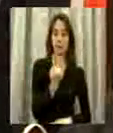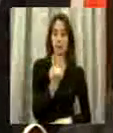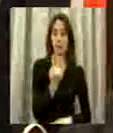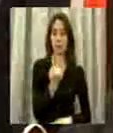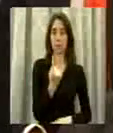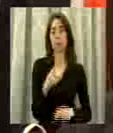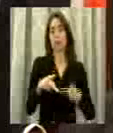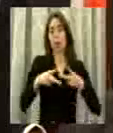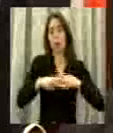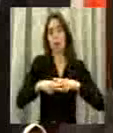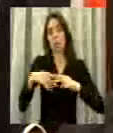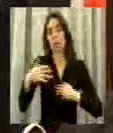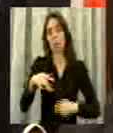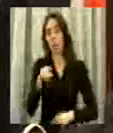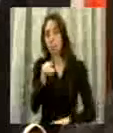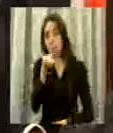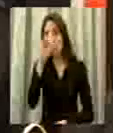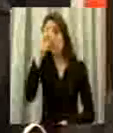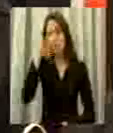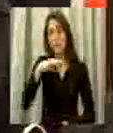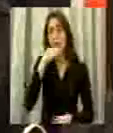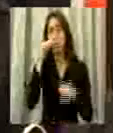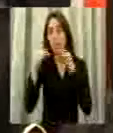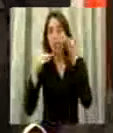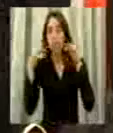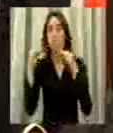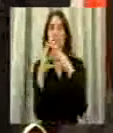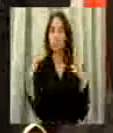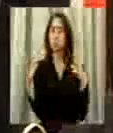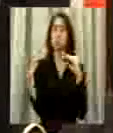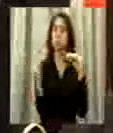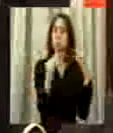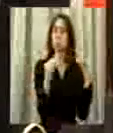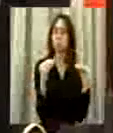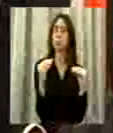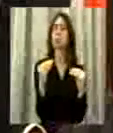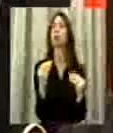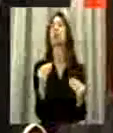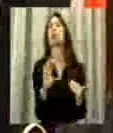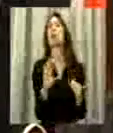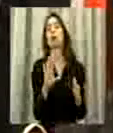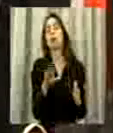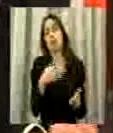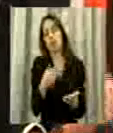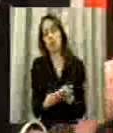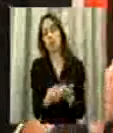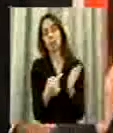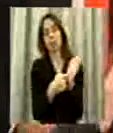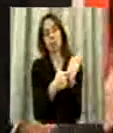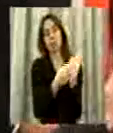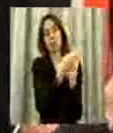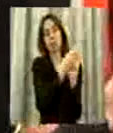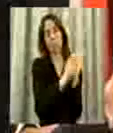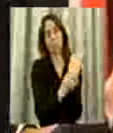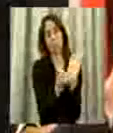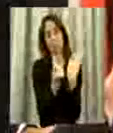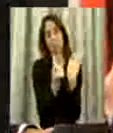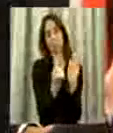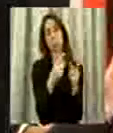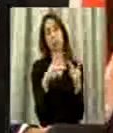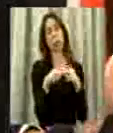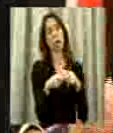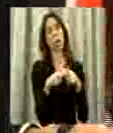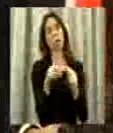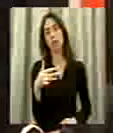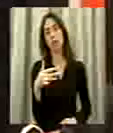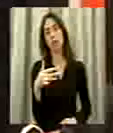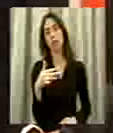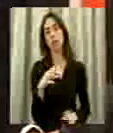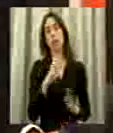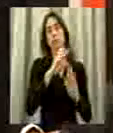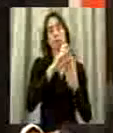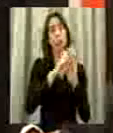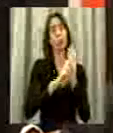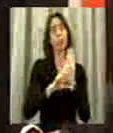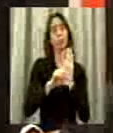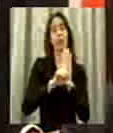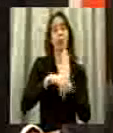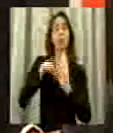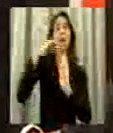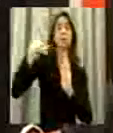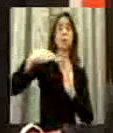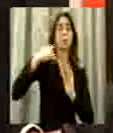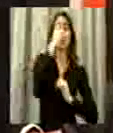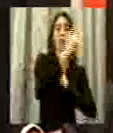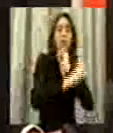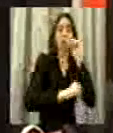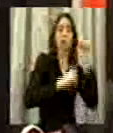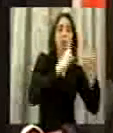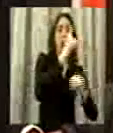una de las herramientas clave. Ustedes saben, se dice mucho y creo que con razón, el presupuesto es la herramienta clave, es el proyecto de ley más importante que enviamos